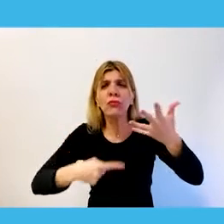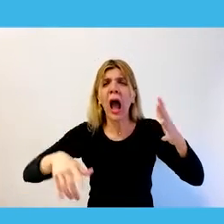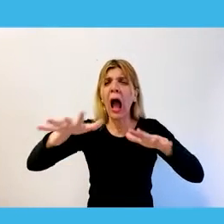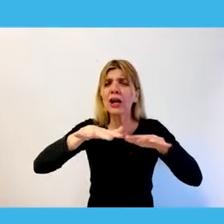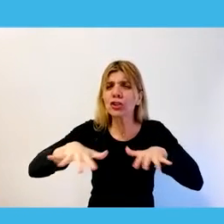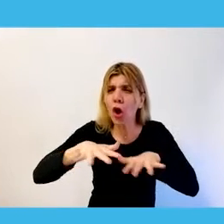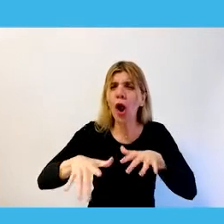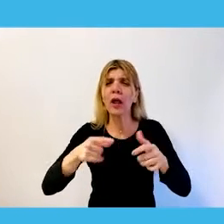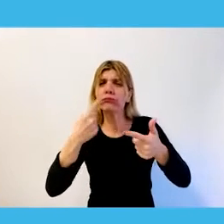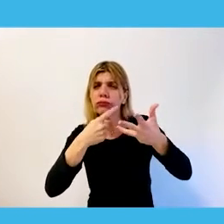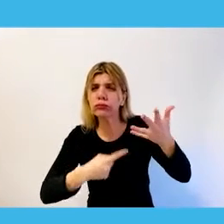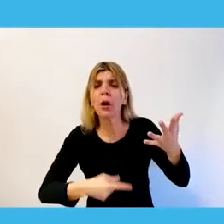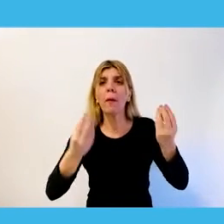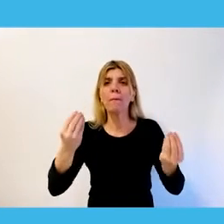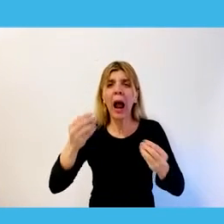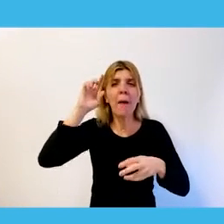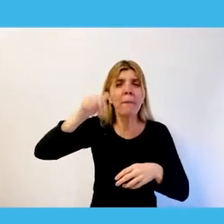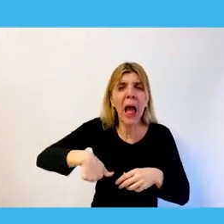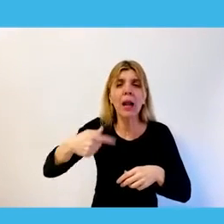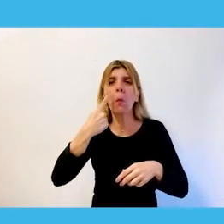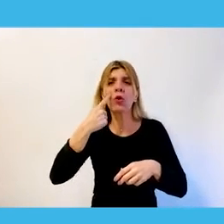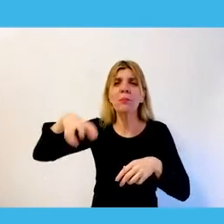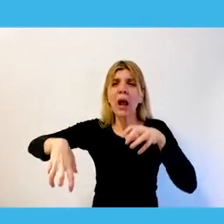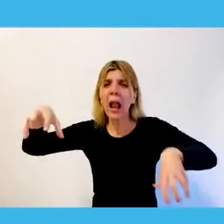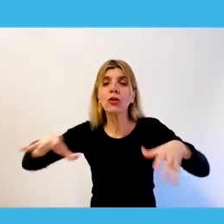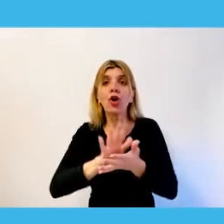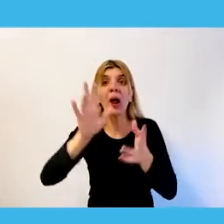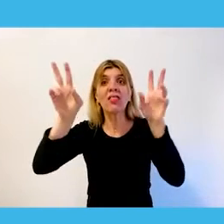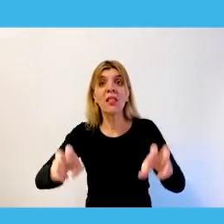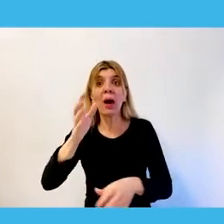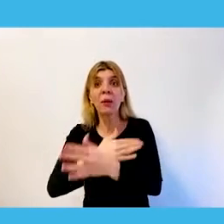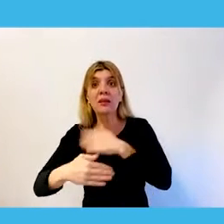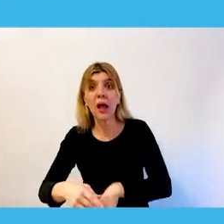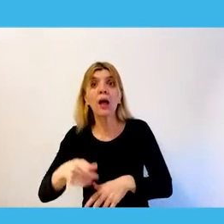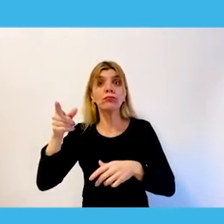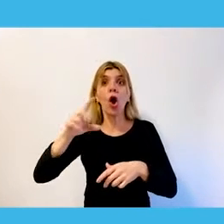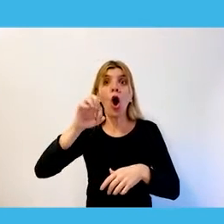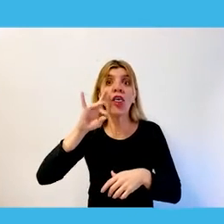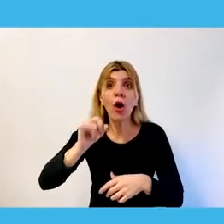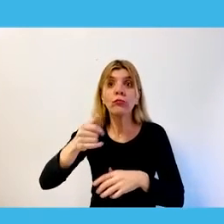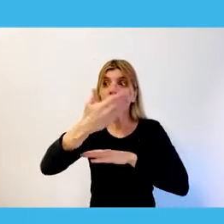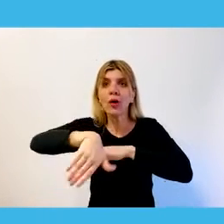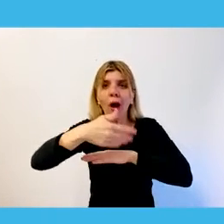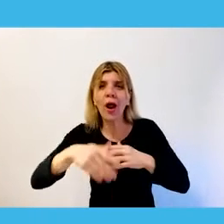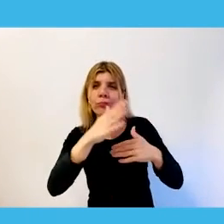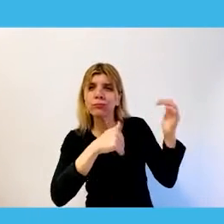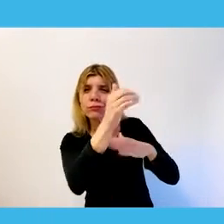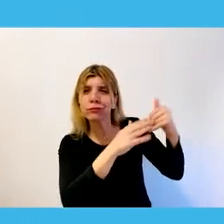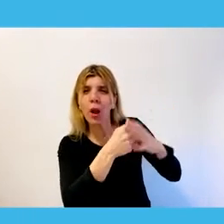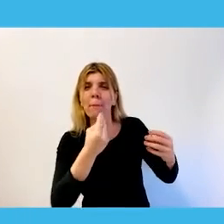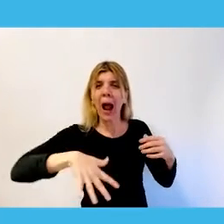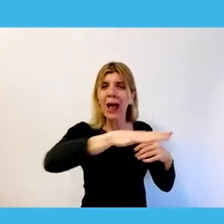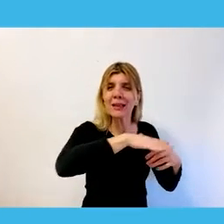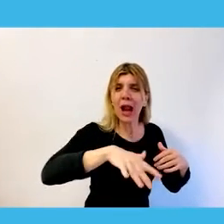Porque es el Consejo Deliberante quien tiene que autorizar este tipo, digamos, de acuerdos marcos. Así que esa es la idea que con el bloque